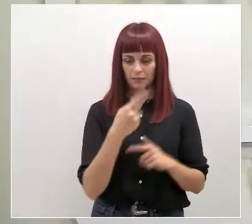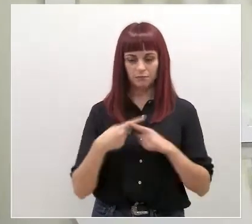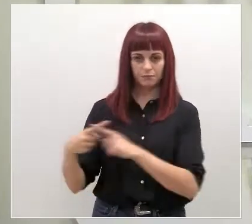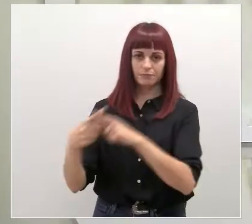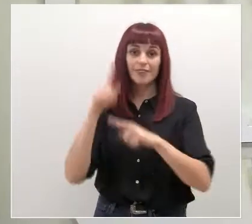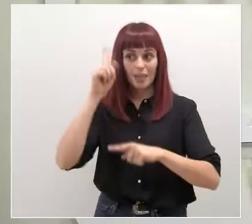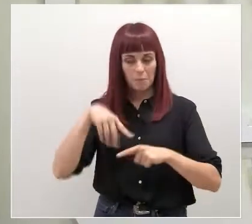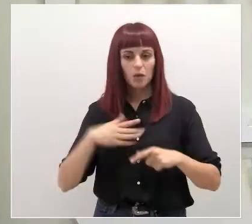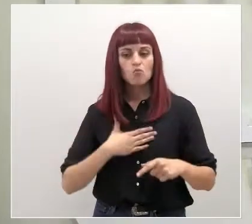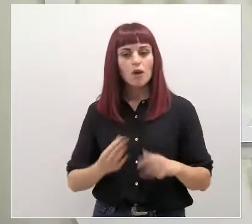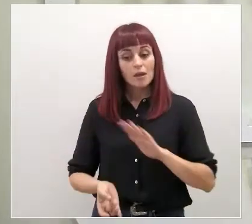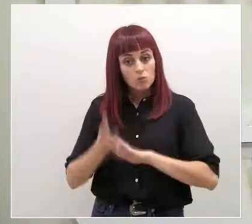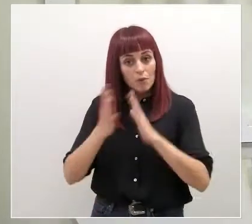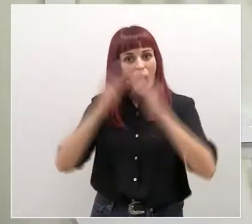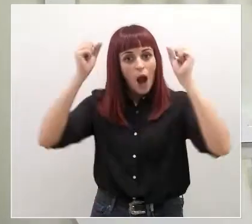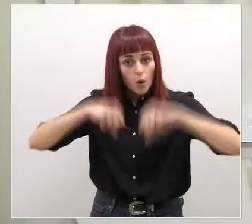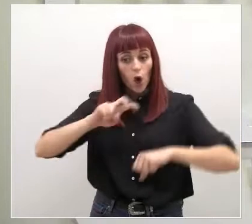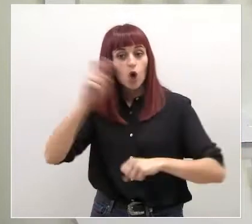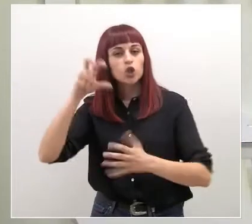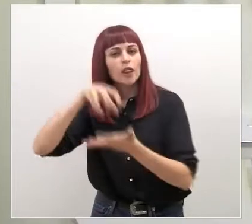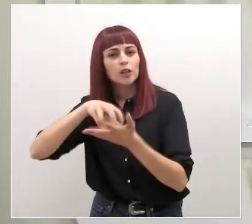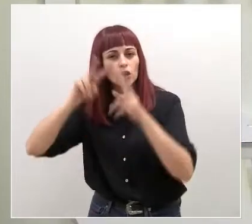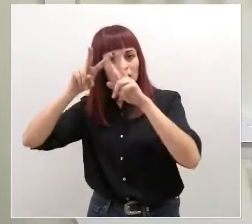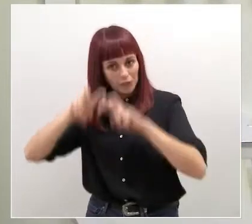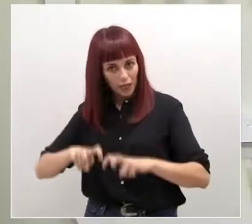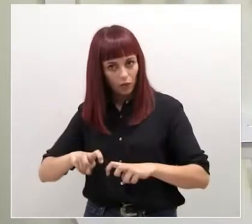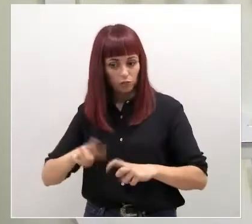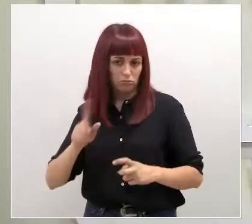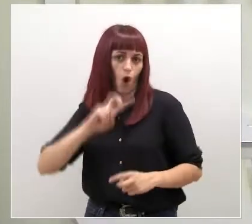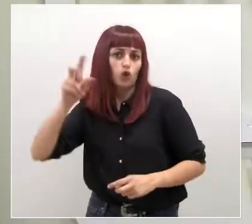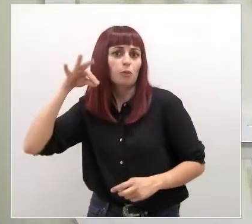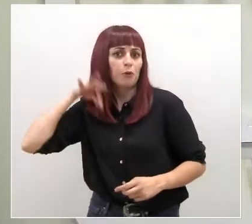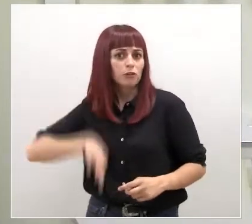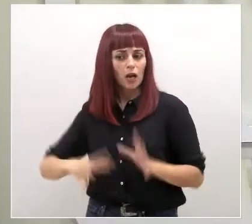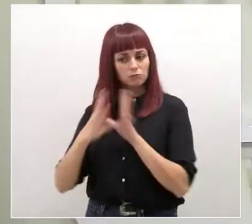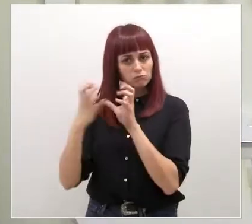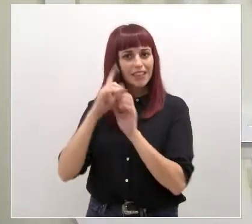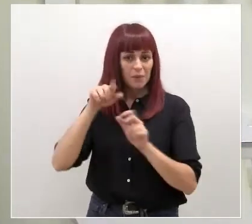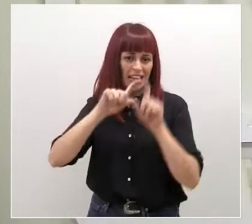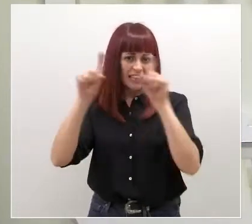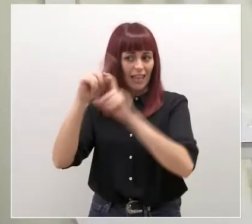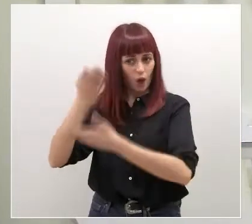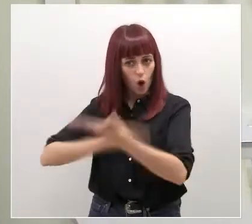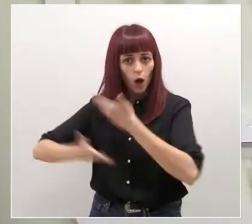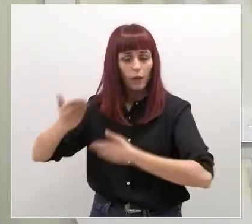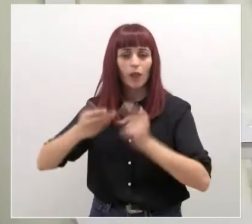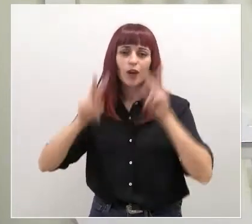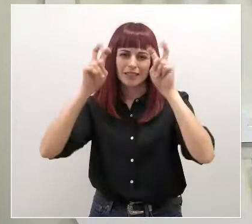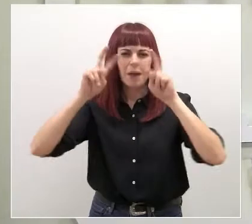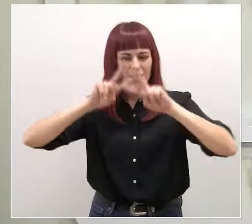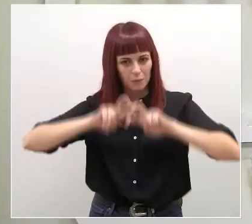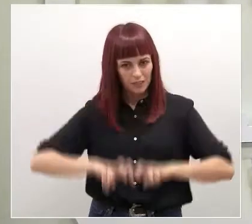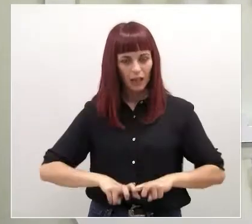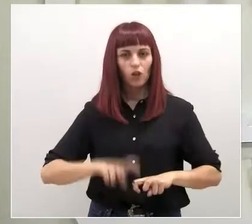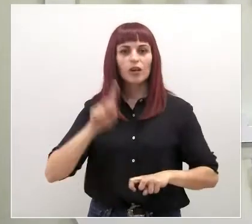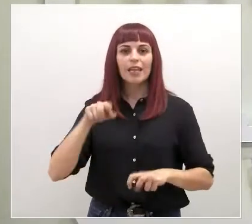generar acuerdos con otros centros de investigación, con otros profesionales o entidades colaboradoras en materia de investigación